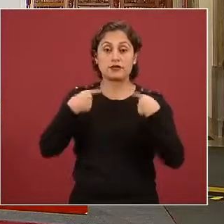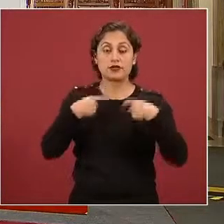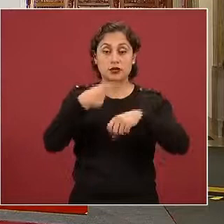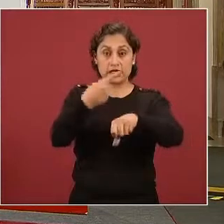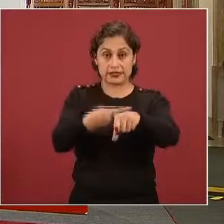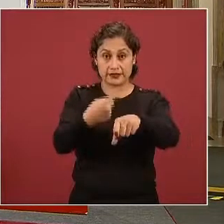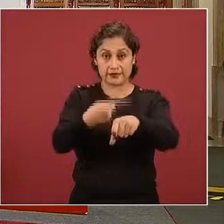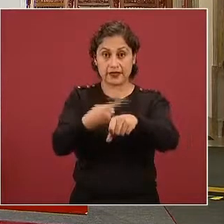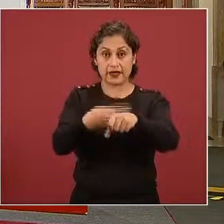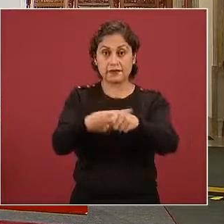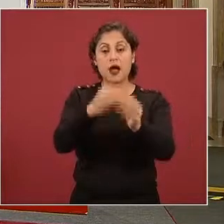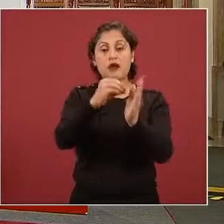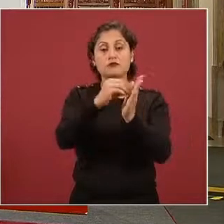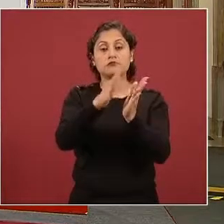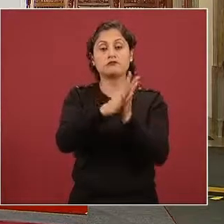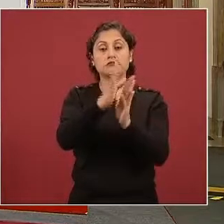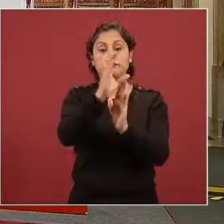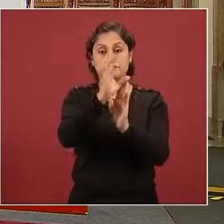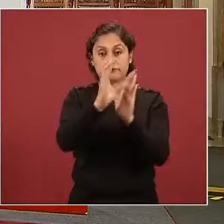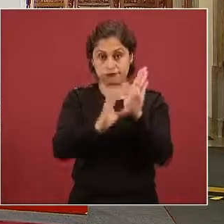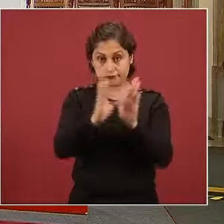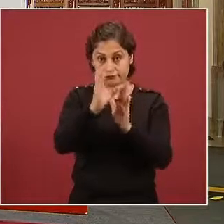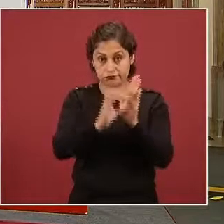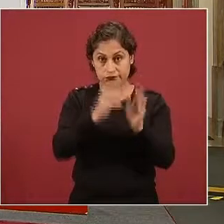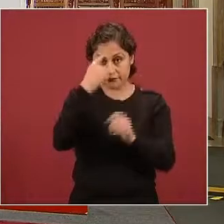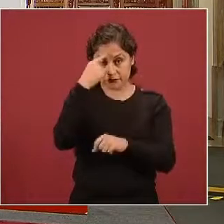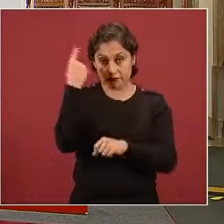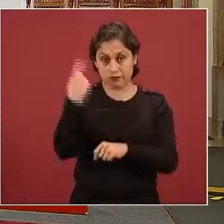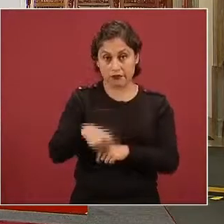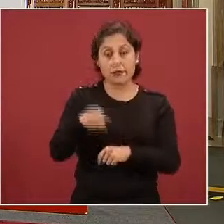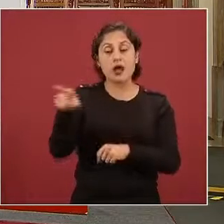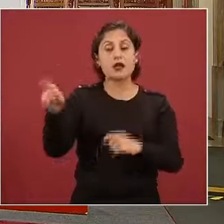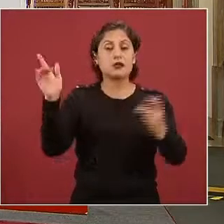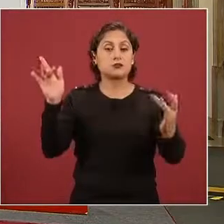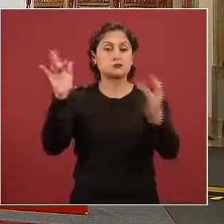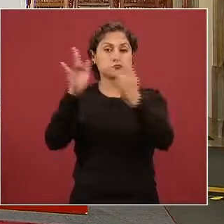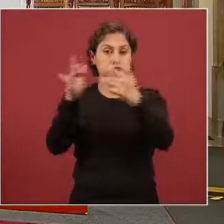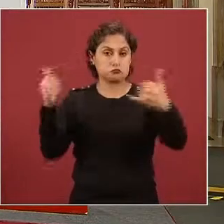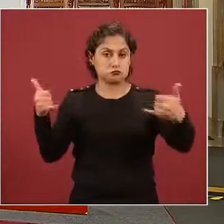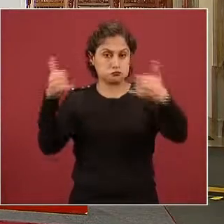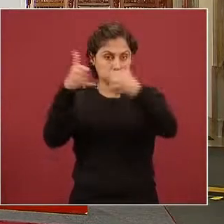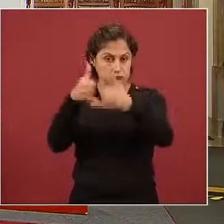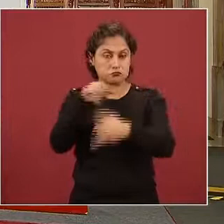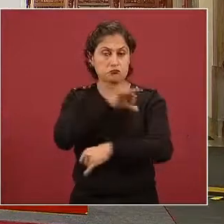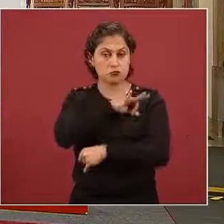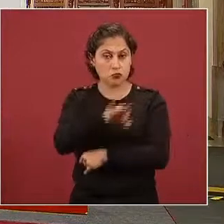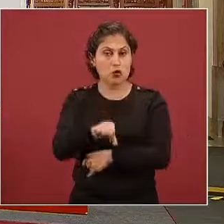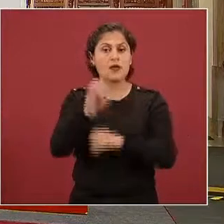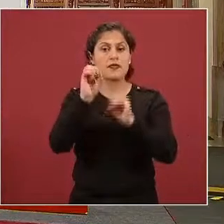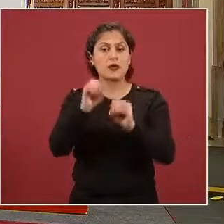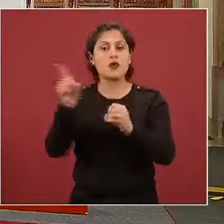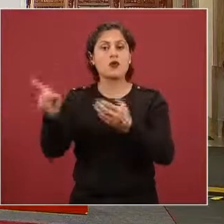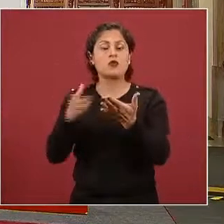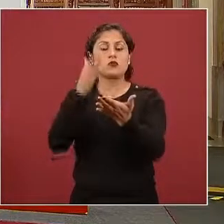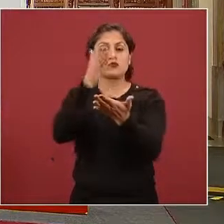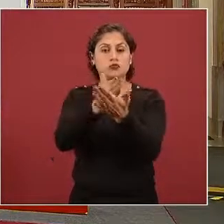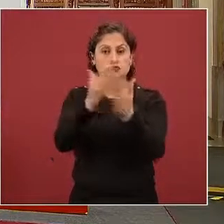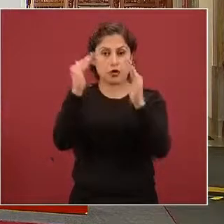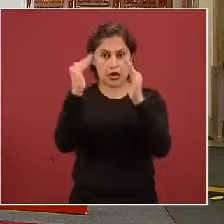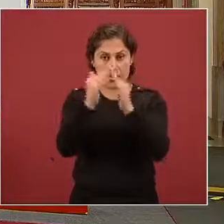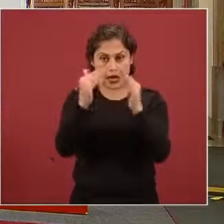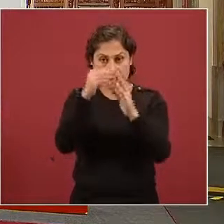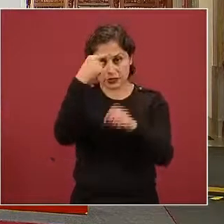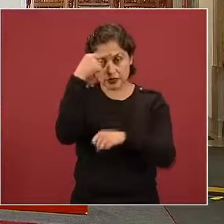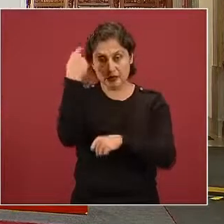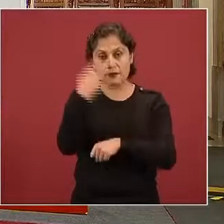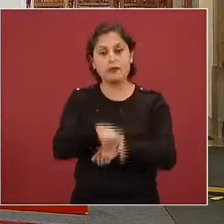pudieran sustituir las consultas por atenciones ya sea telefónicas o con visitas domiciliarias, y dotar a las